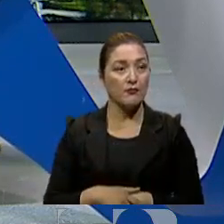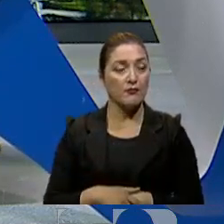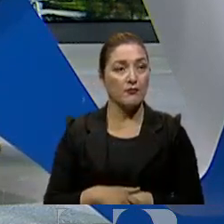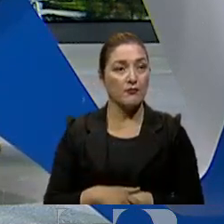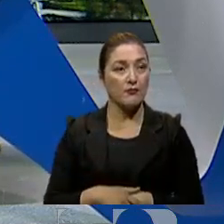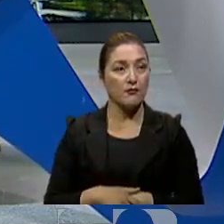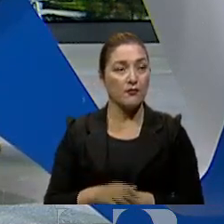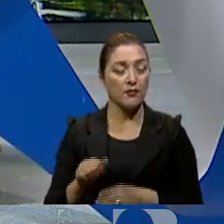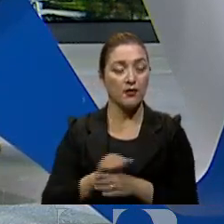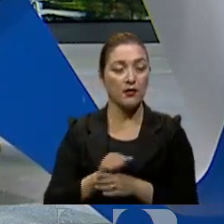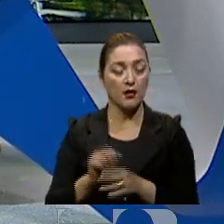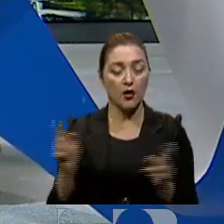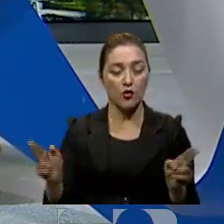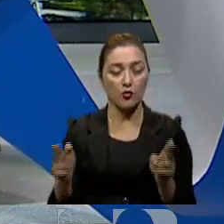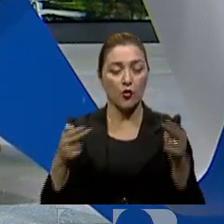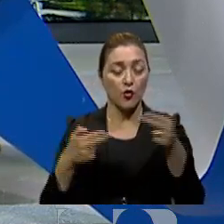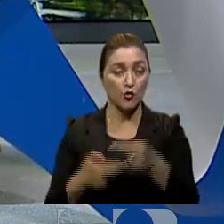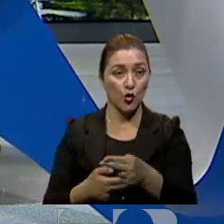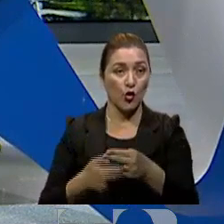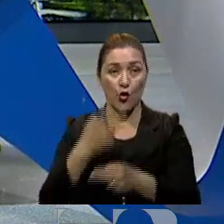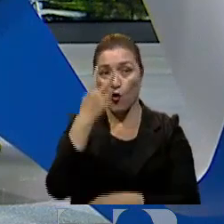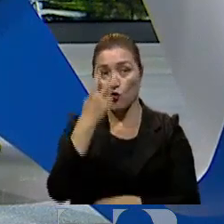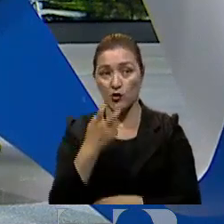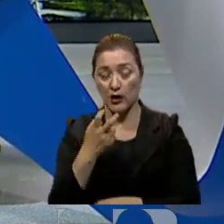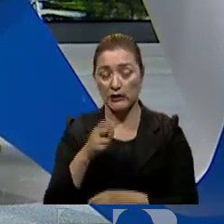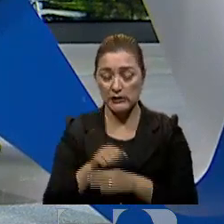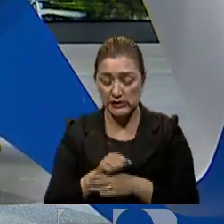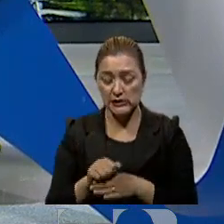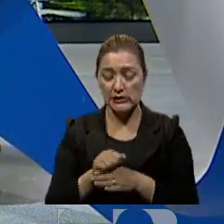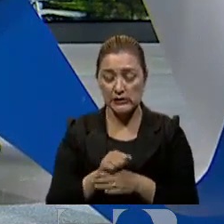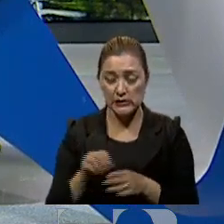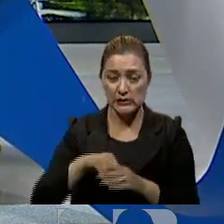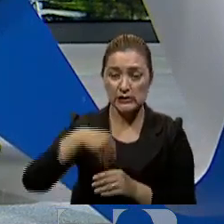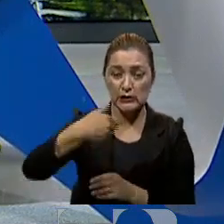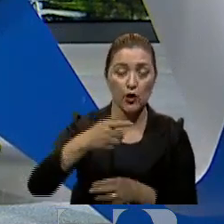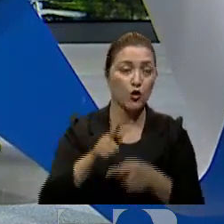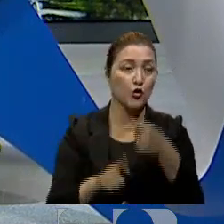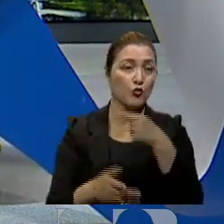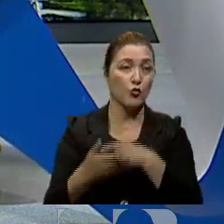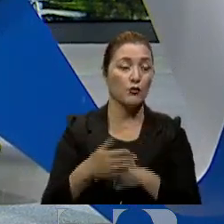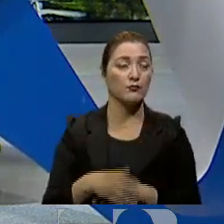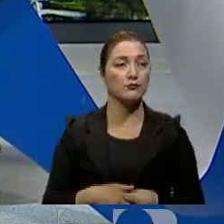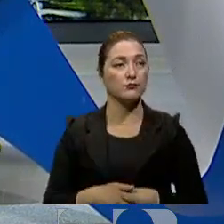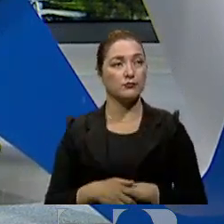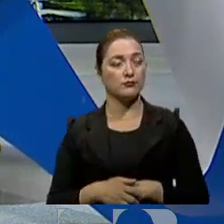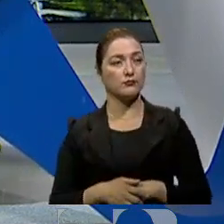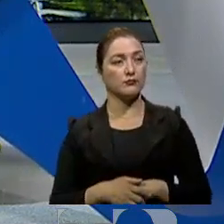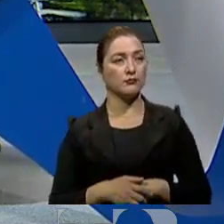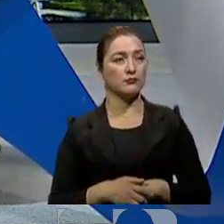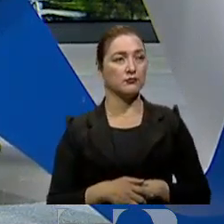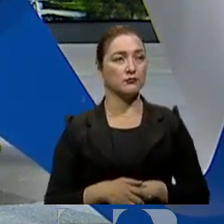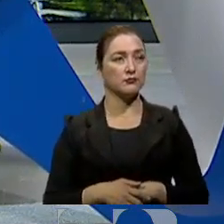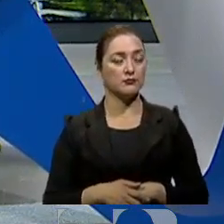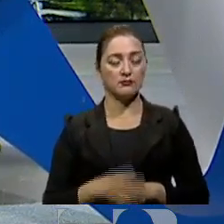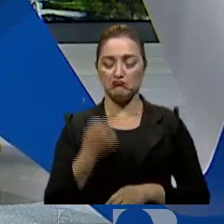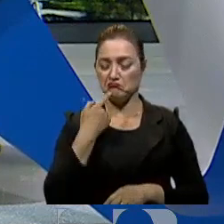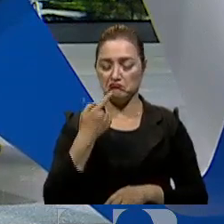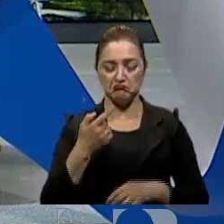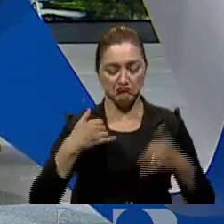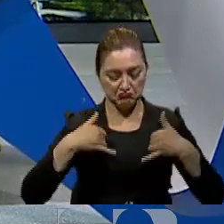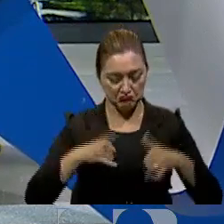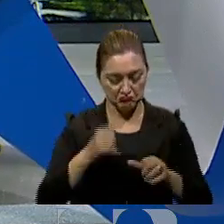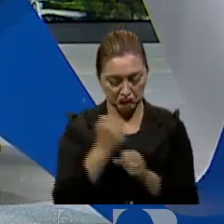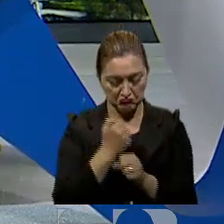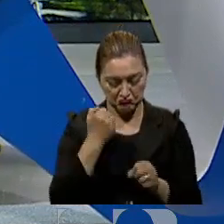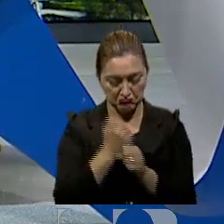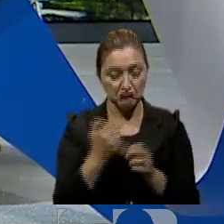hotel. En su dormitorio. Ajá. Del hotel porque no podía salir. Y toda esa historia, bueno, él nos decía después de eso, voy a seguir trabajando,